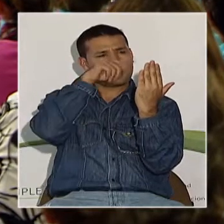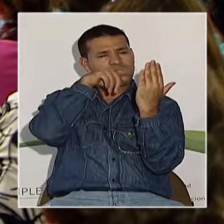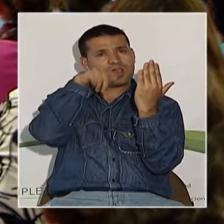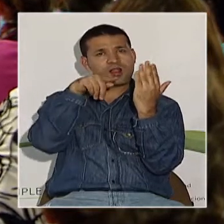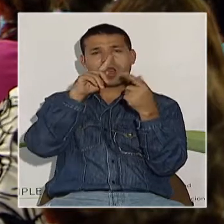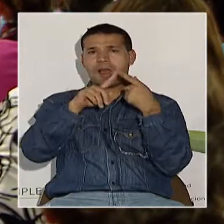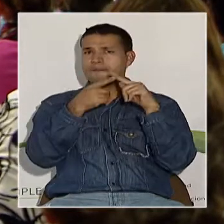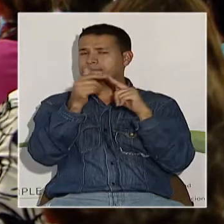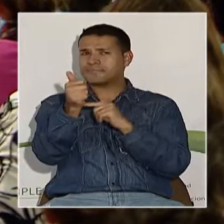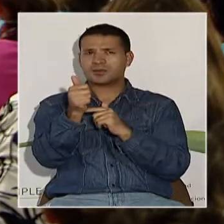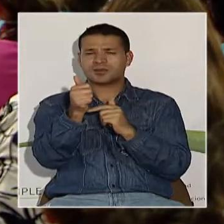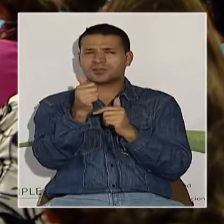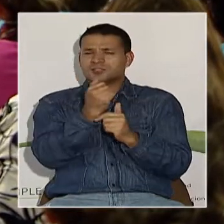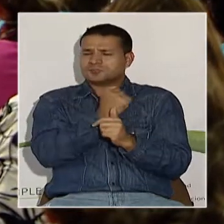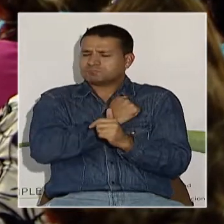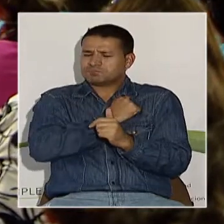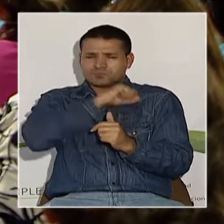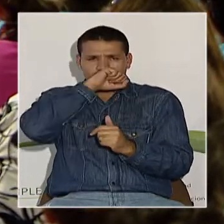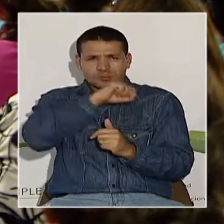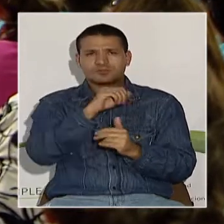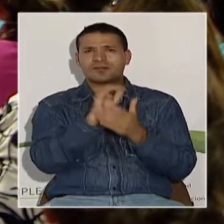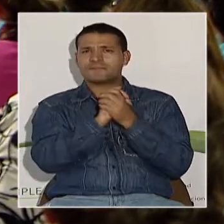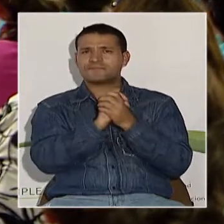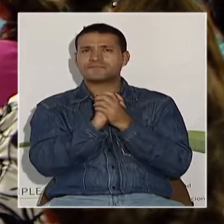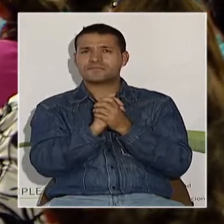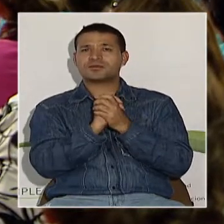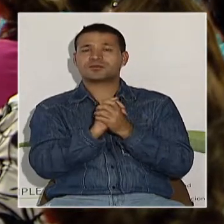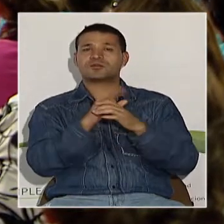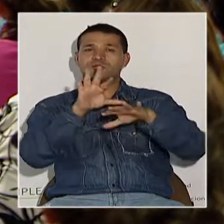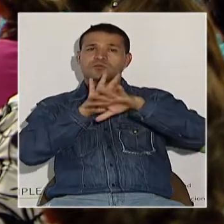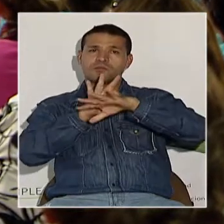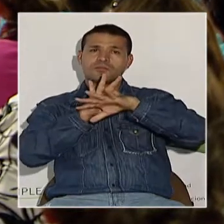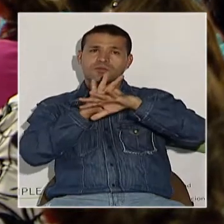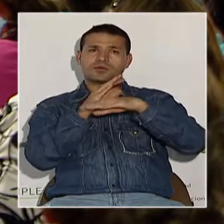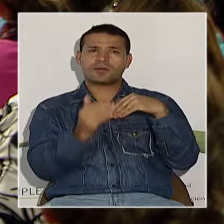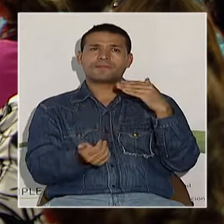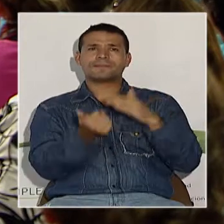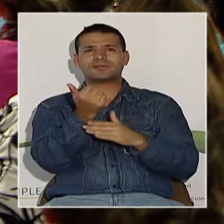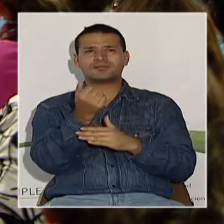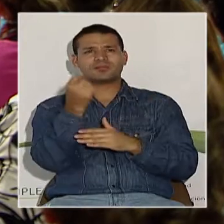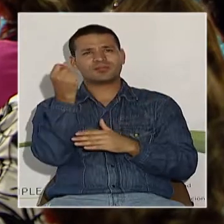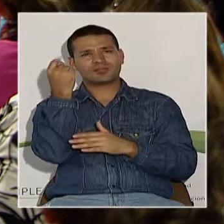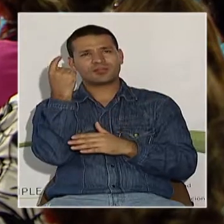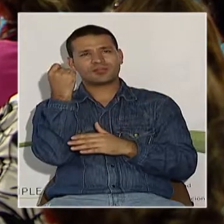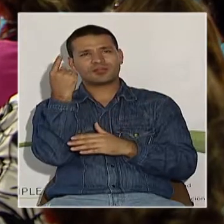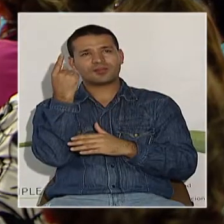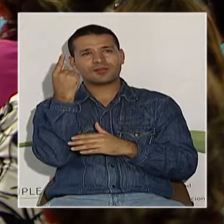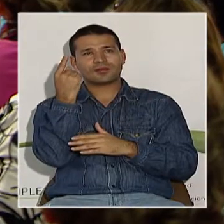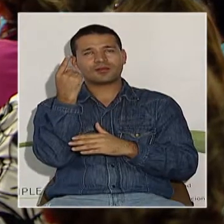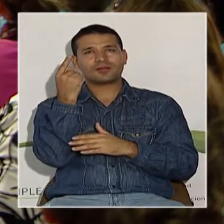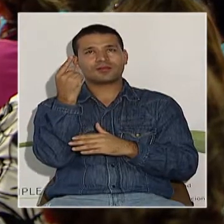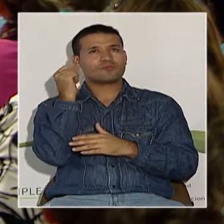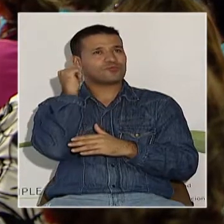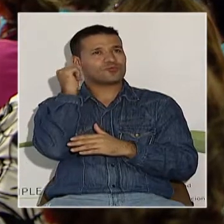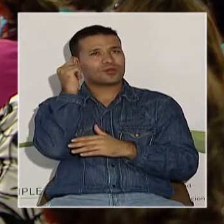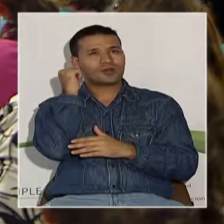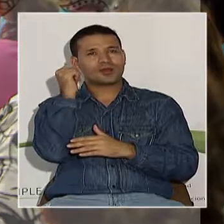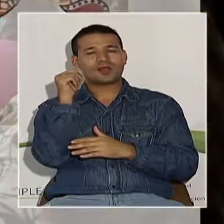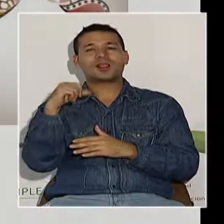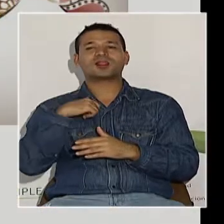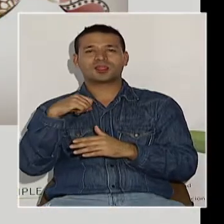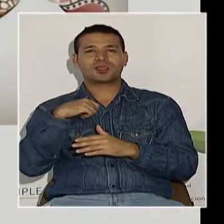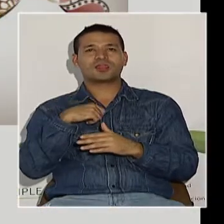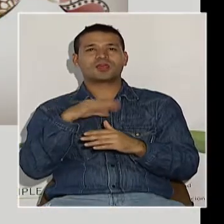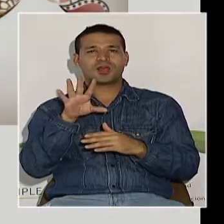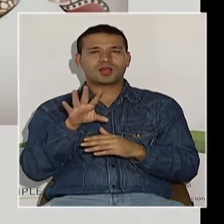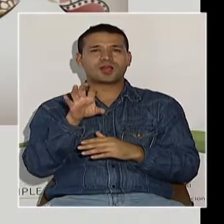muy entrañable, y ahora un médico acucioso empezó a entender que esta mujer tenía un cáncer. Ya en